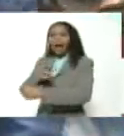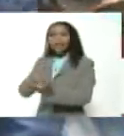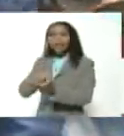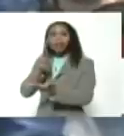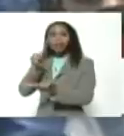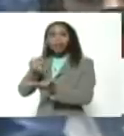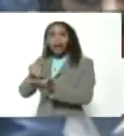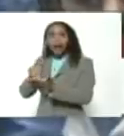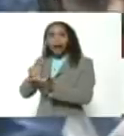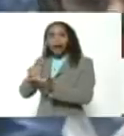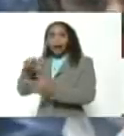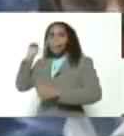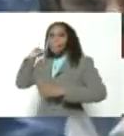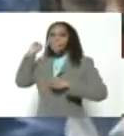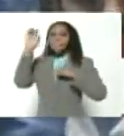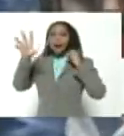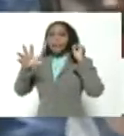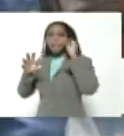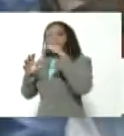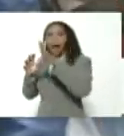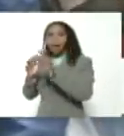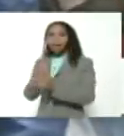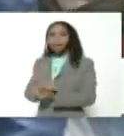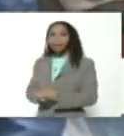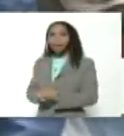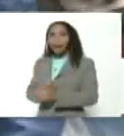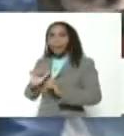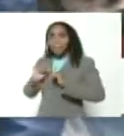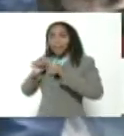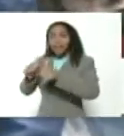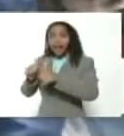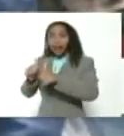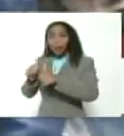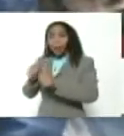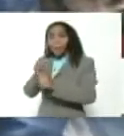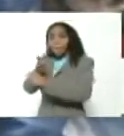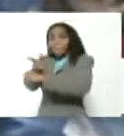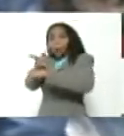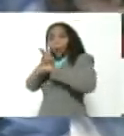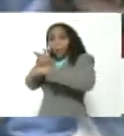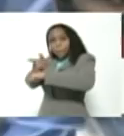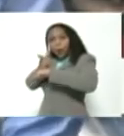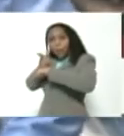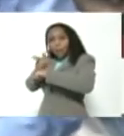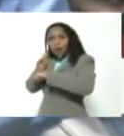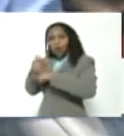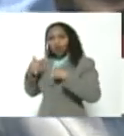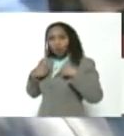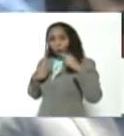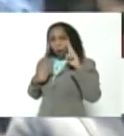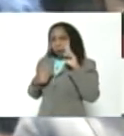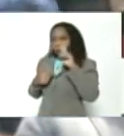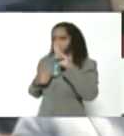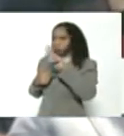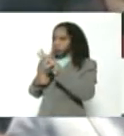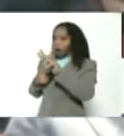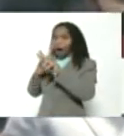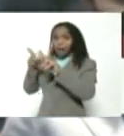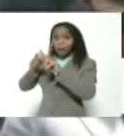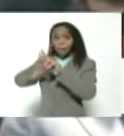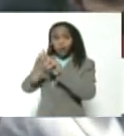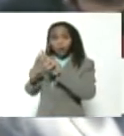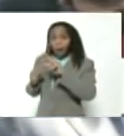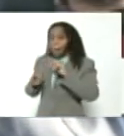nacional y tirar unas piedras, empezaron a echarle plomo. Y cuando yo vi a aquel policía